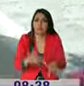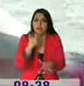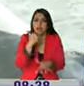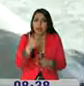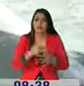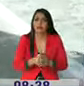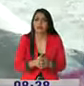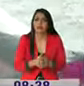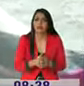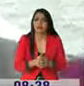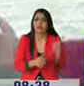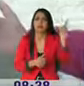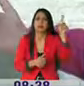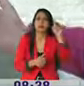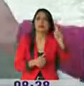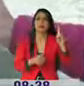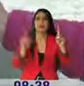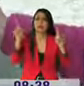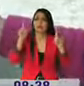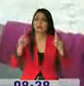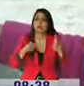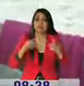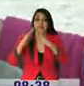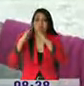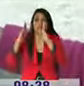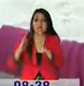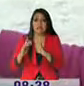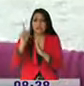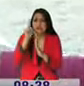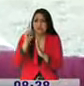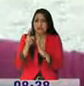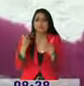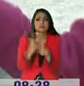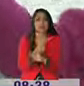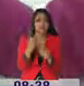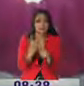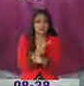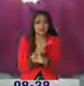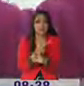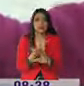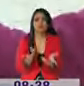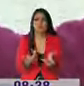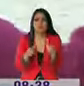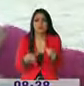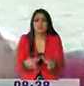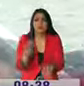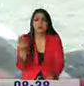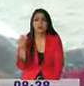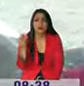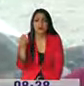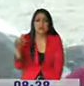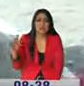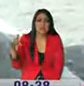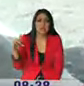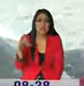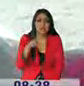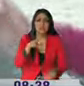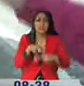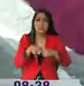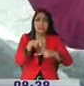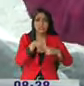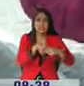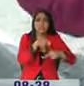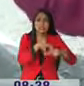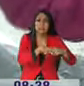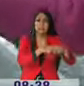ya abierto aquí todo el pilo de mi casa está bien peligroso hay aquí los muchachos que pasan se sientan ahí